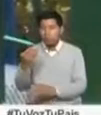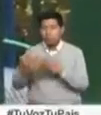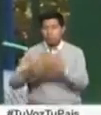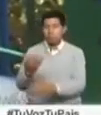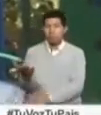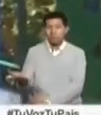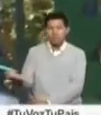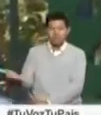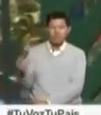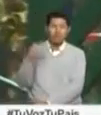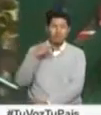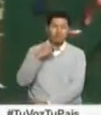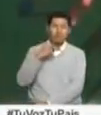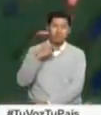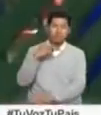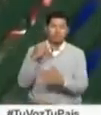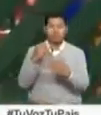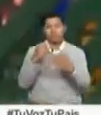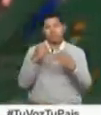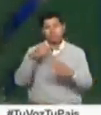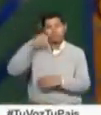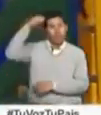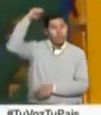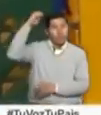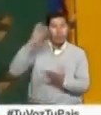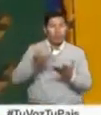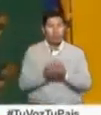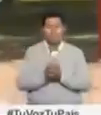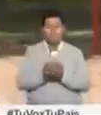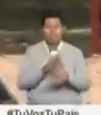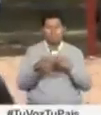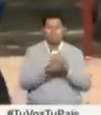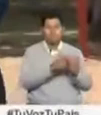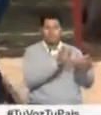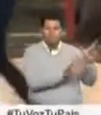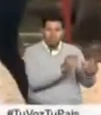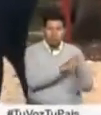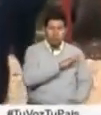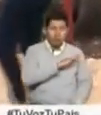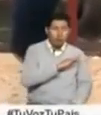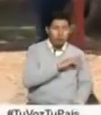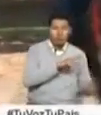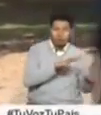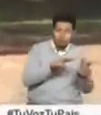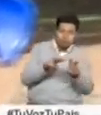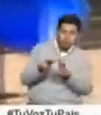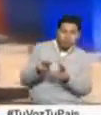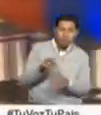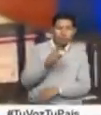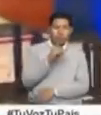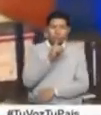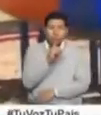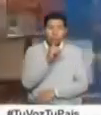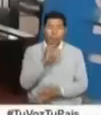de saber a partir del tipo de personalidad o la conducta social, pues los agresores sexuales circulan disimulados en el entorno familiar